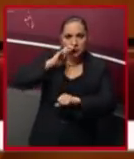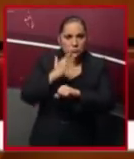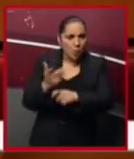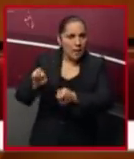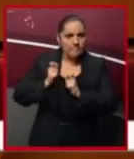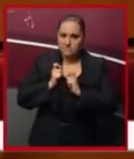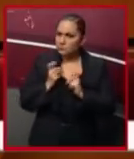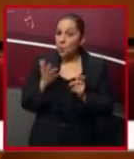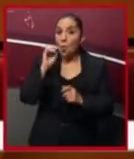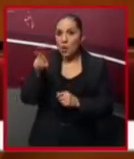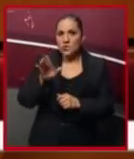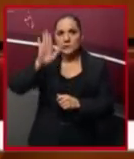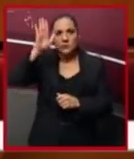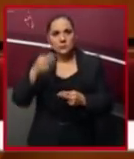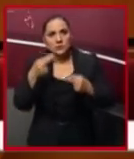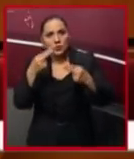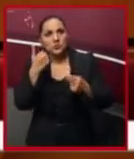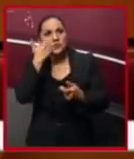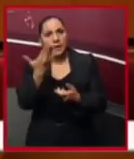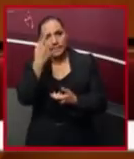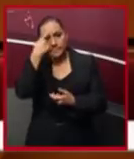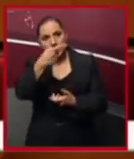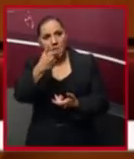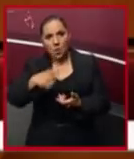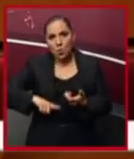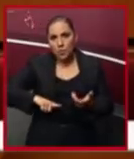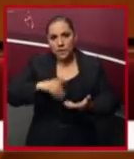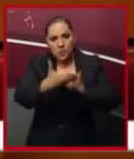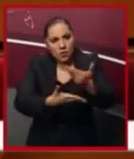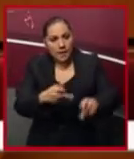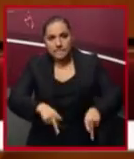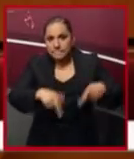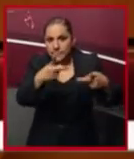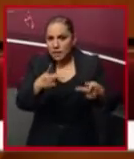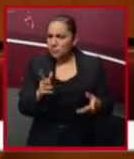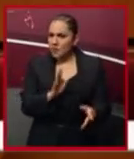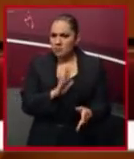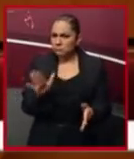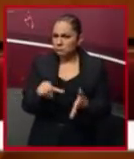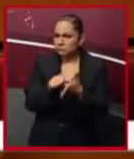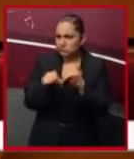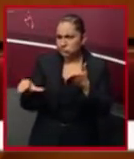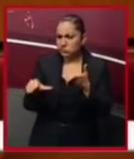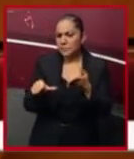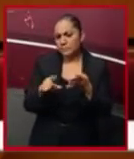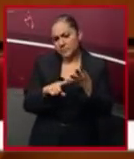en adquisiciones, en arrendamientos, servicios u otras obras públicas.